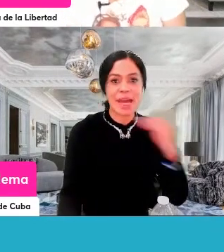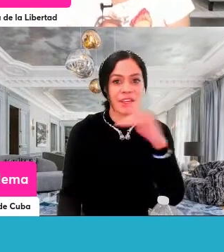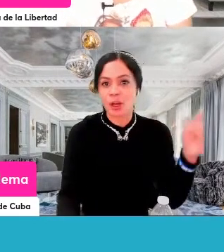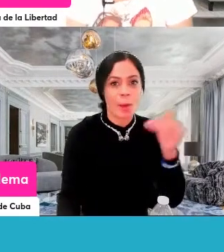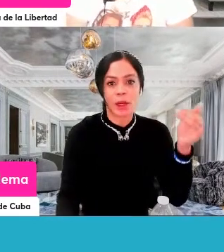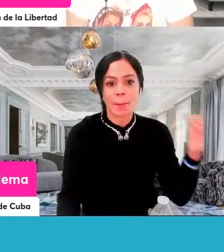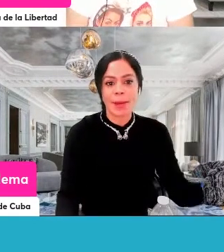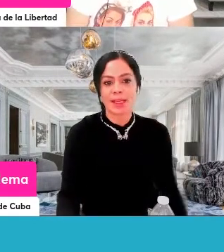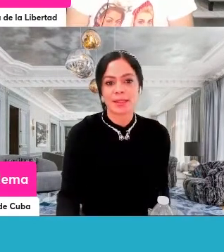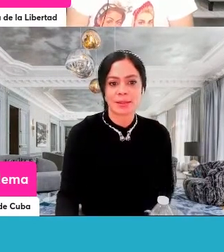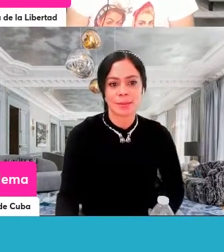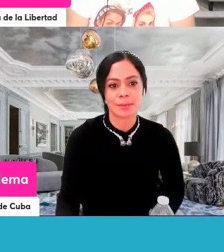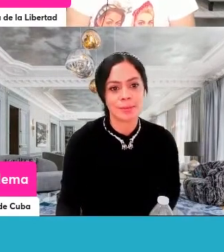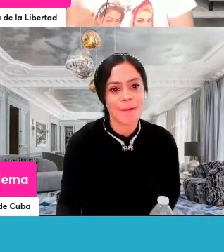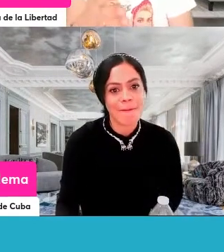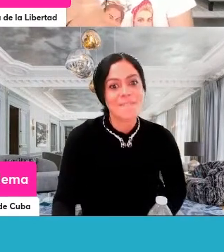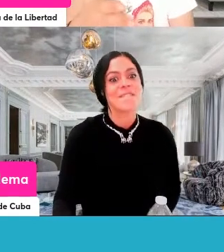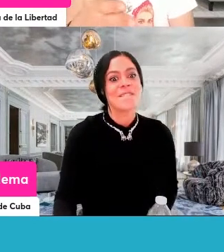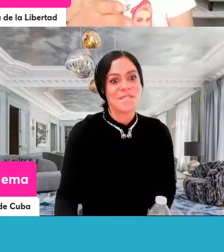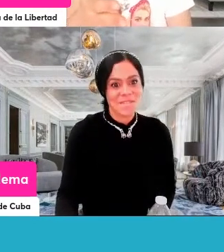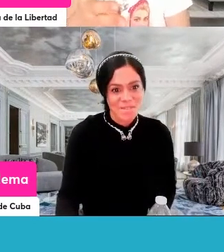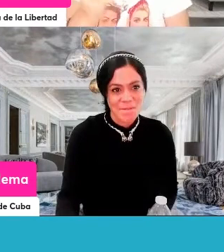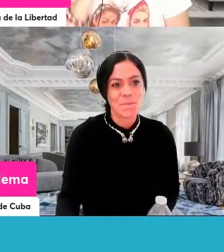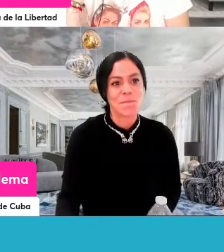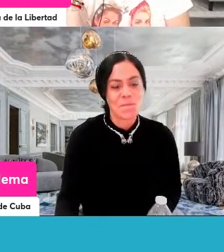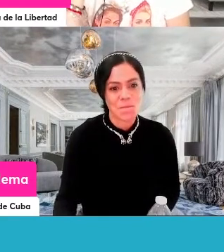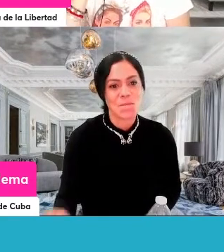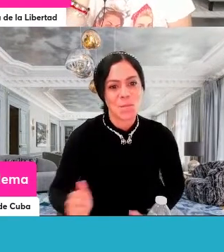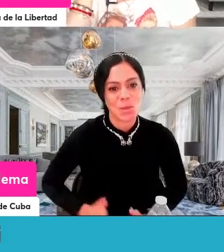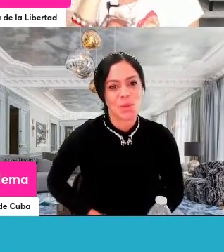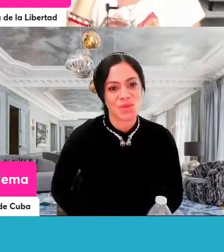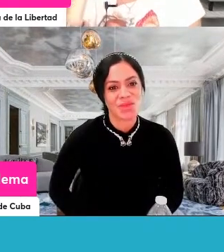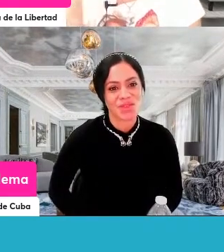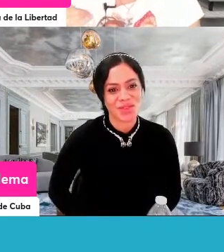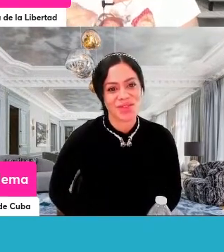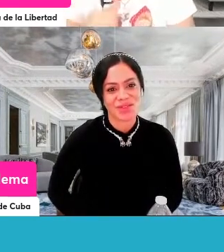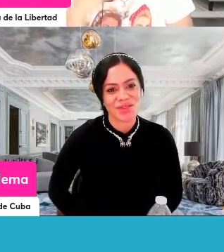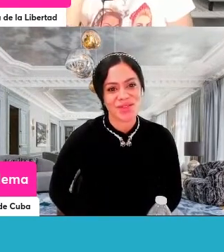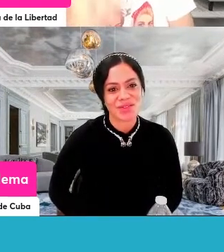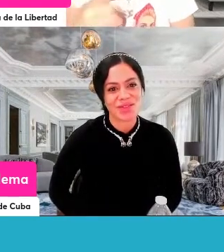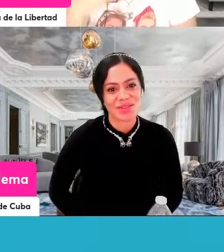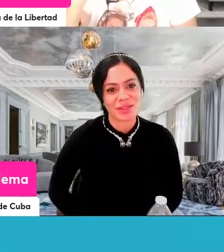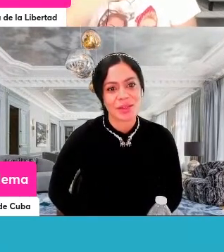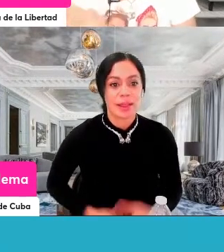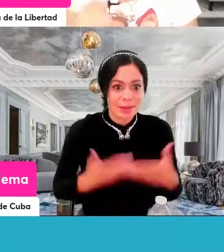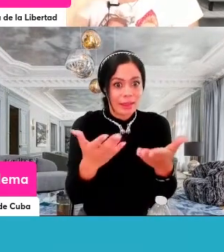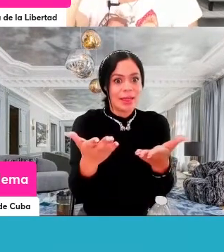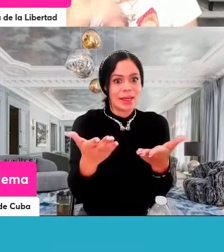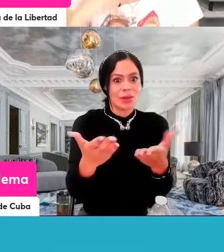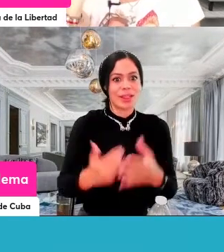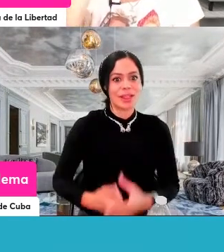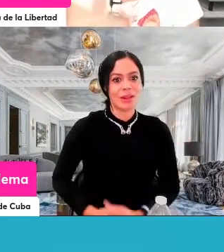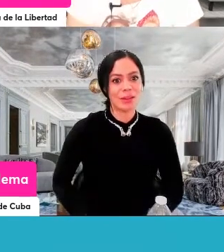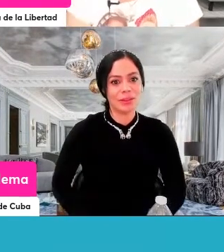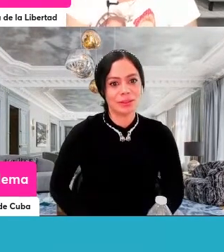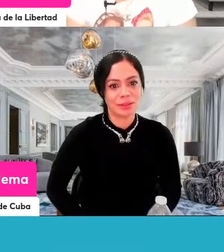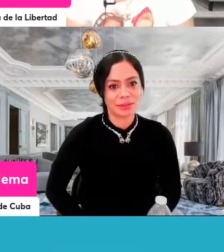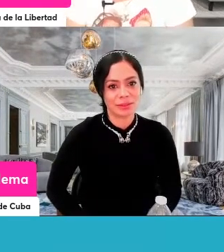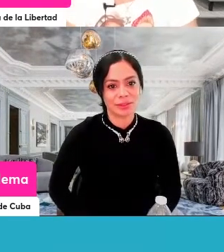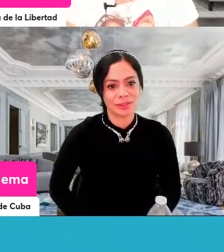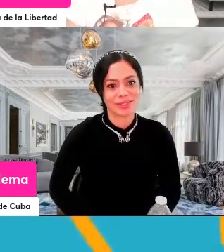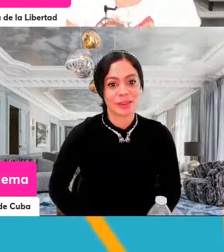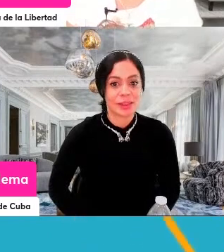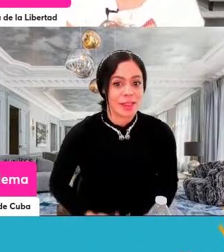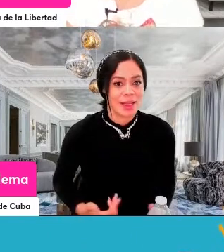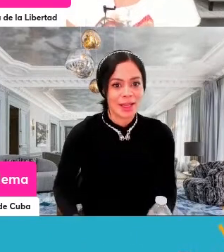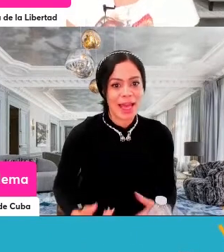para empezar, se robaron el país. Lo que están haciendo es haciendo como un llamado a los inspectores, a la policía, a robarle